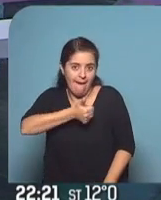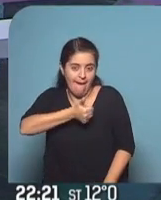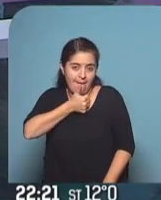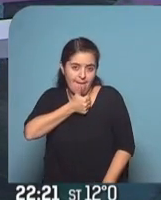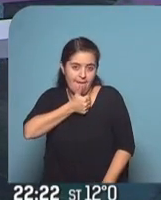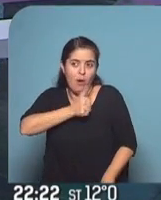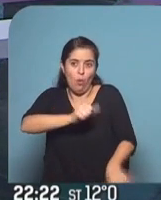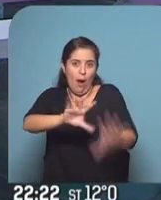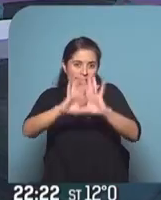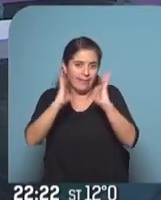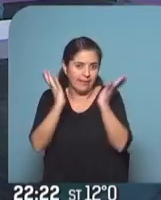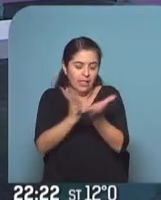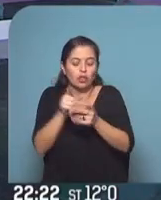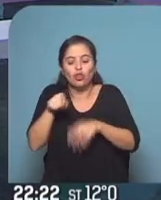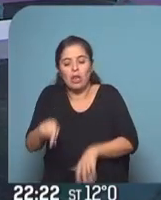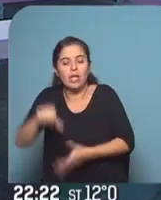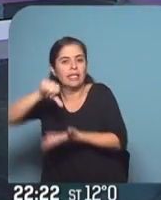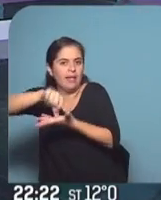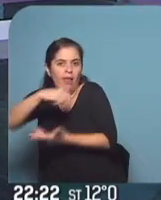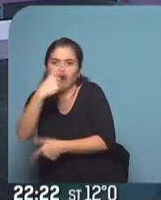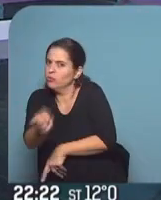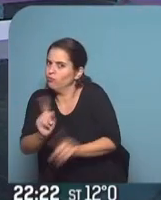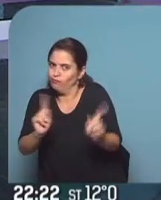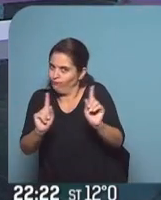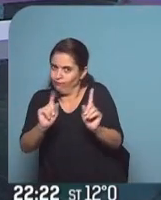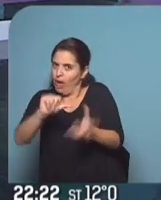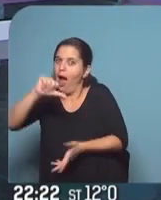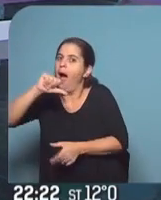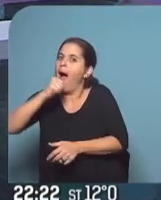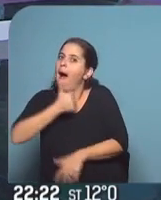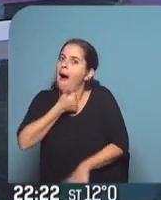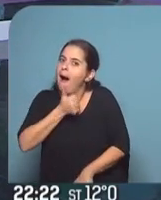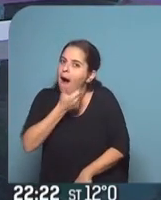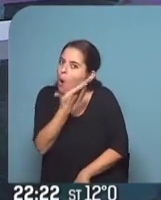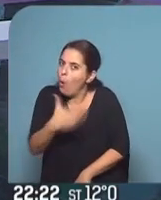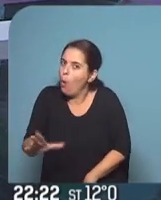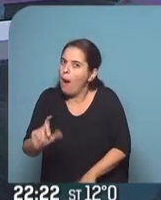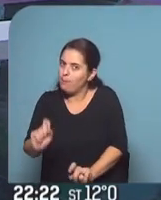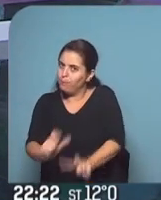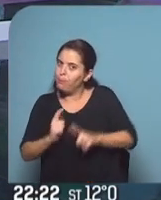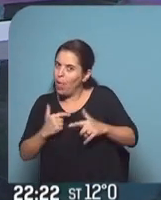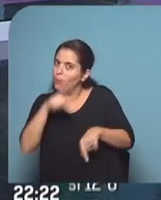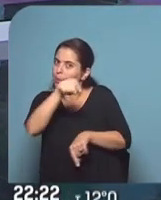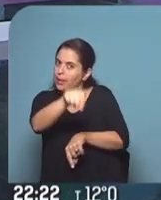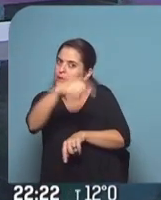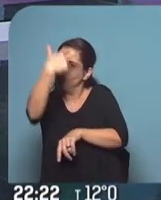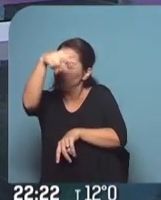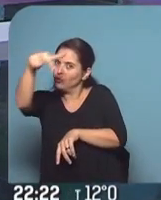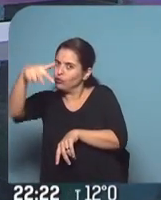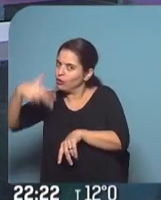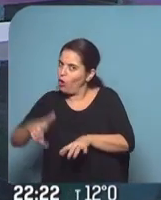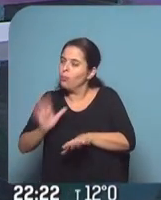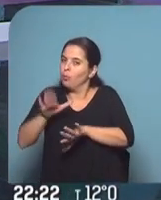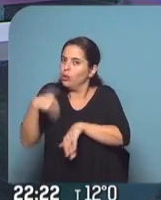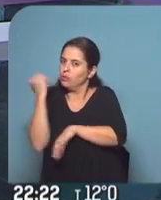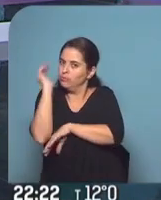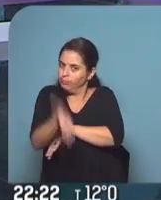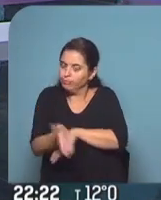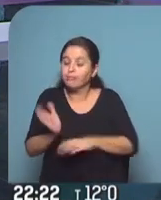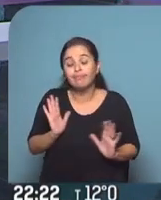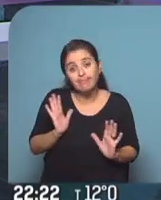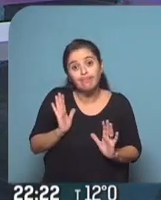ese dron norteamericano. Lo cierto es que la tensión continúa y va, por cierto, por una